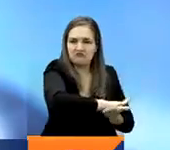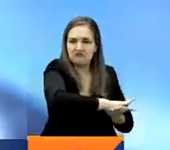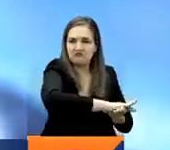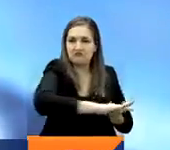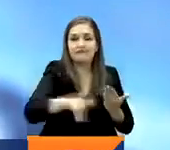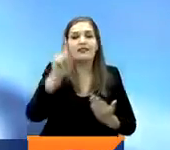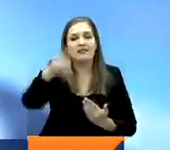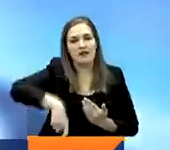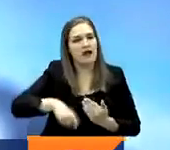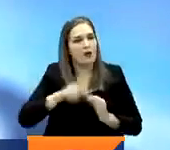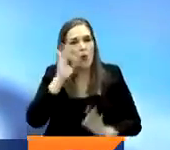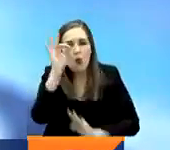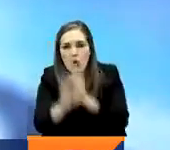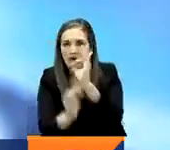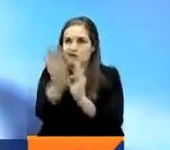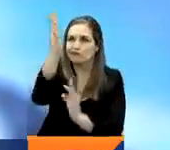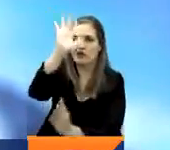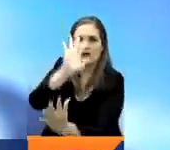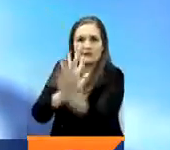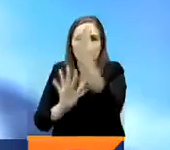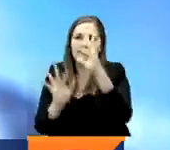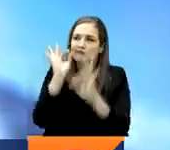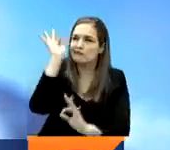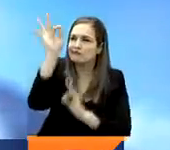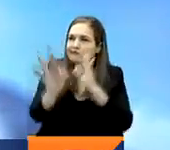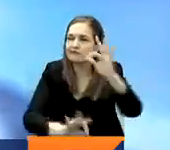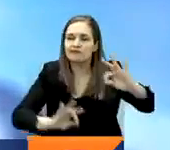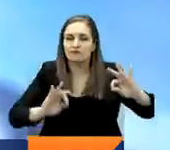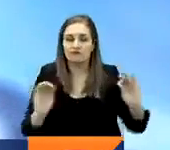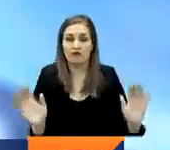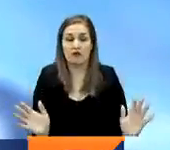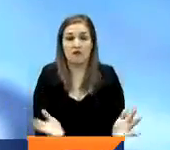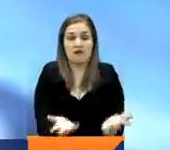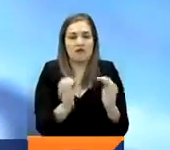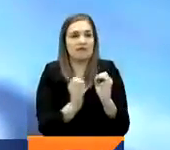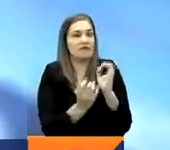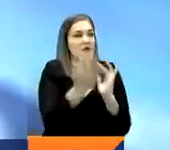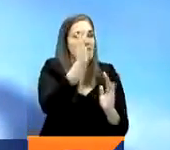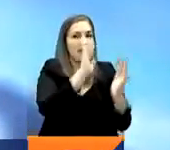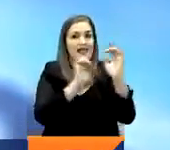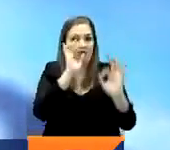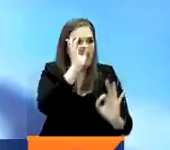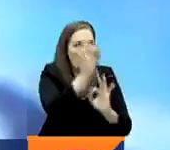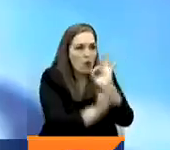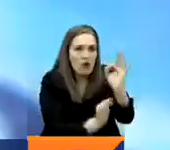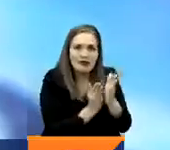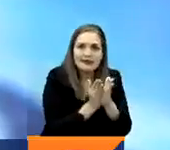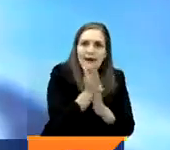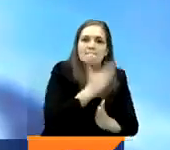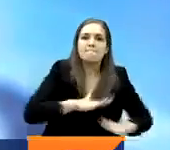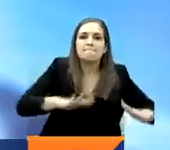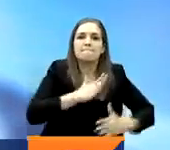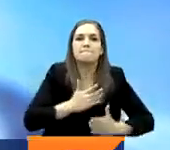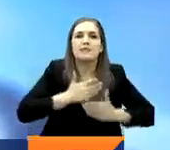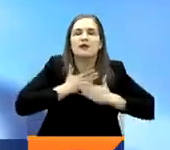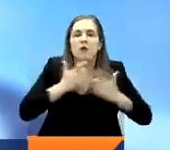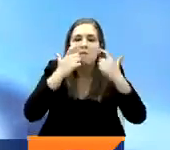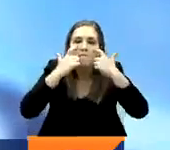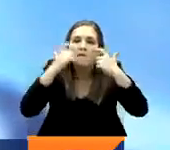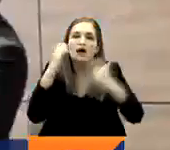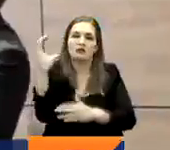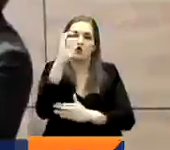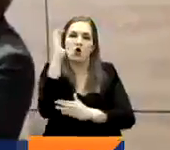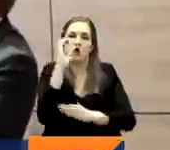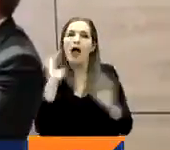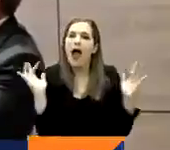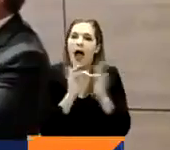naturales restaurar nuestros ecosistemas y conservar ese patrimonio que es el mayor patrimonio que tenemos los